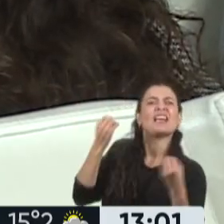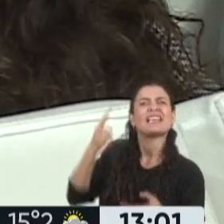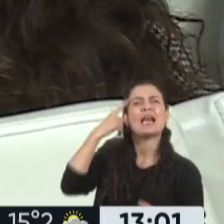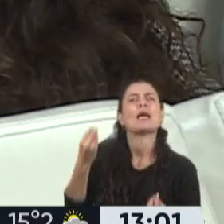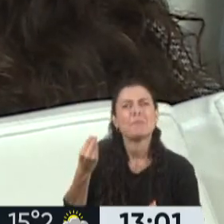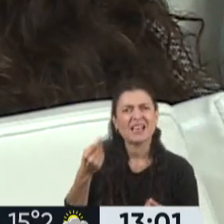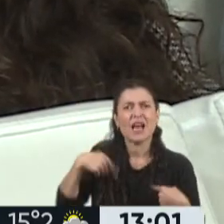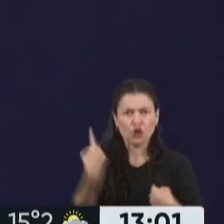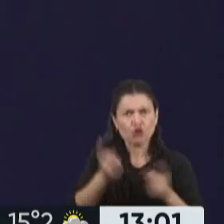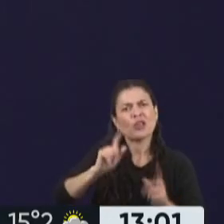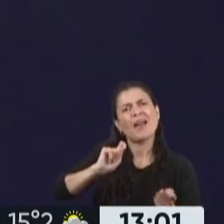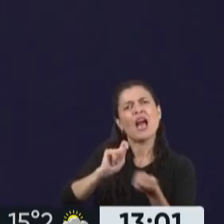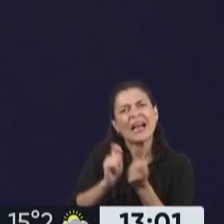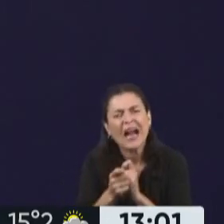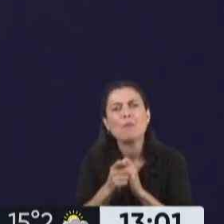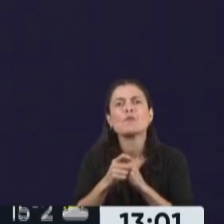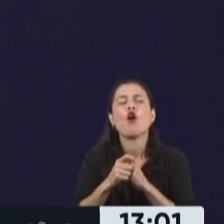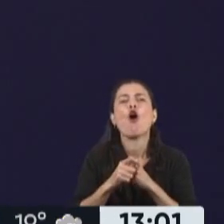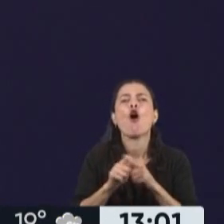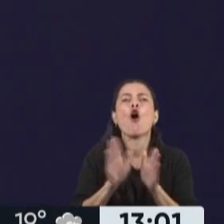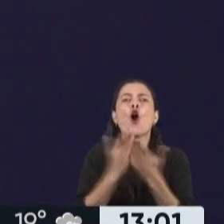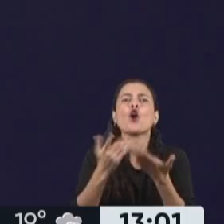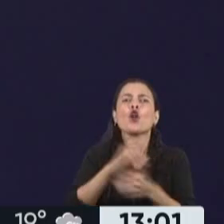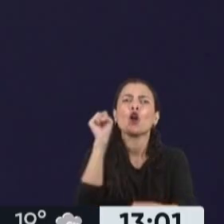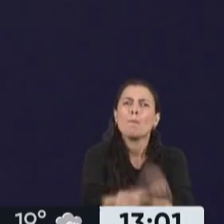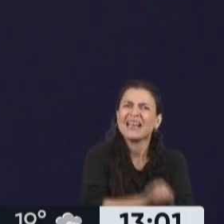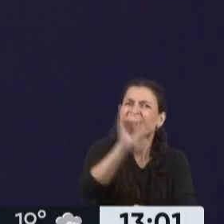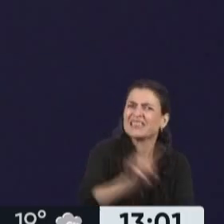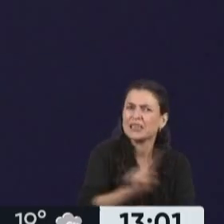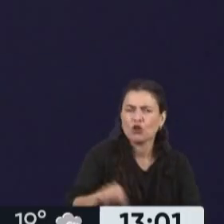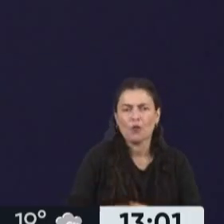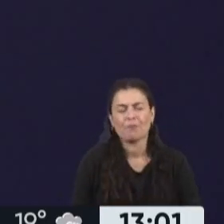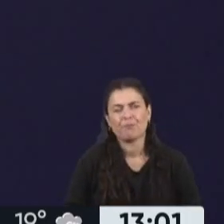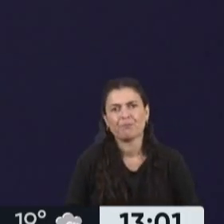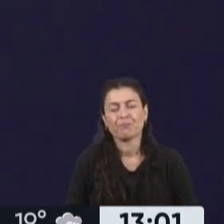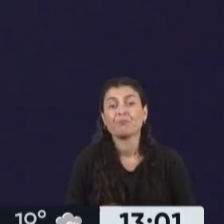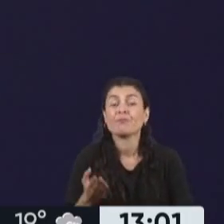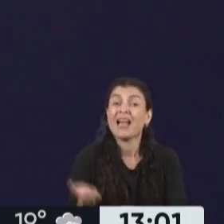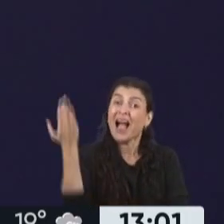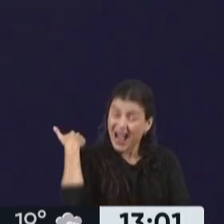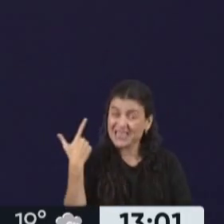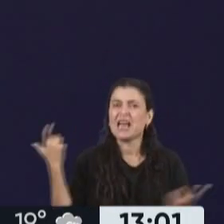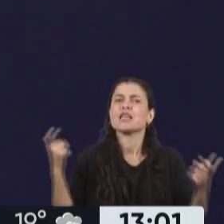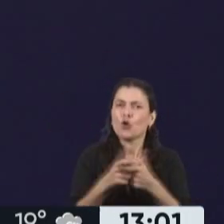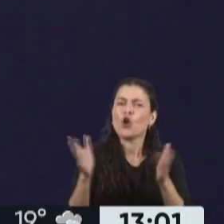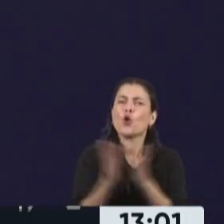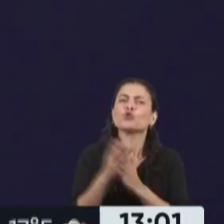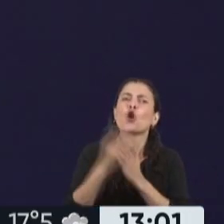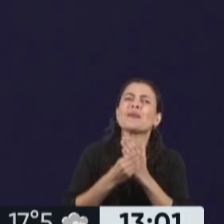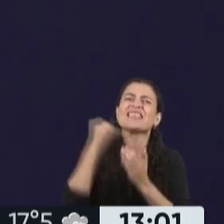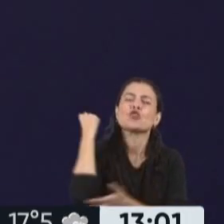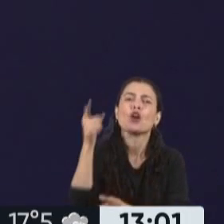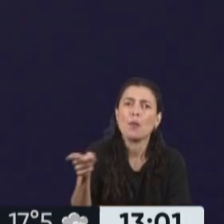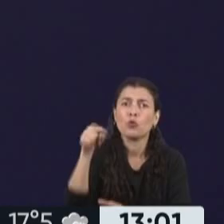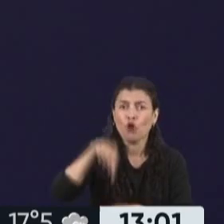Penal. Gracias. La ayuda, como lo dije recién, ayer hablé con el ministro Caputo, hoy a la mañana hablé con el presidente